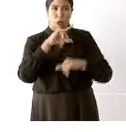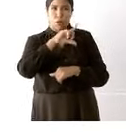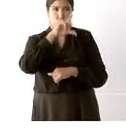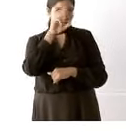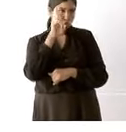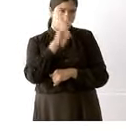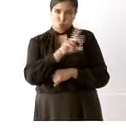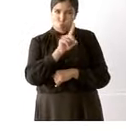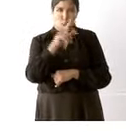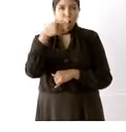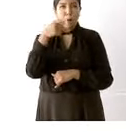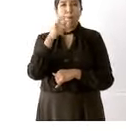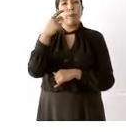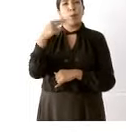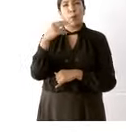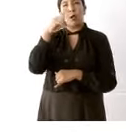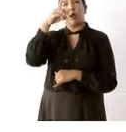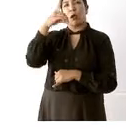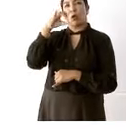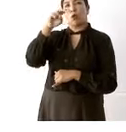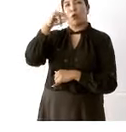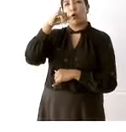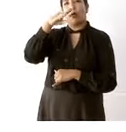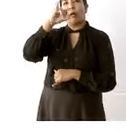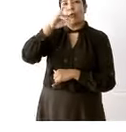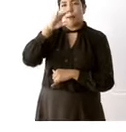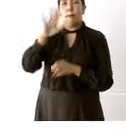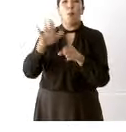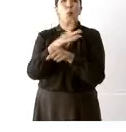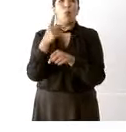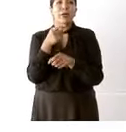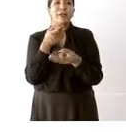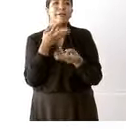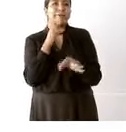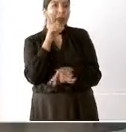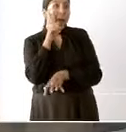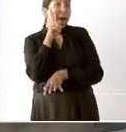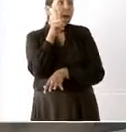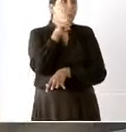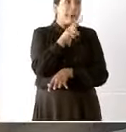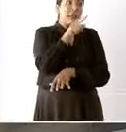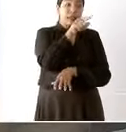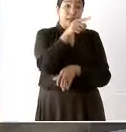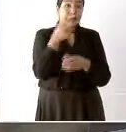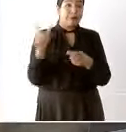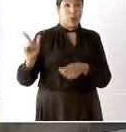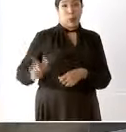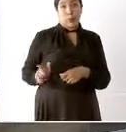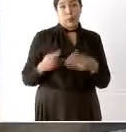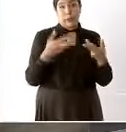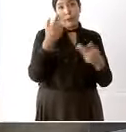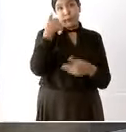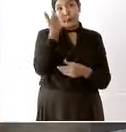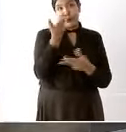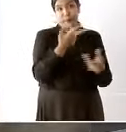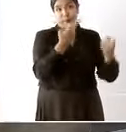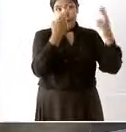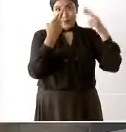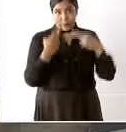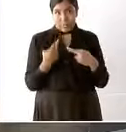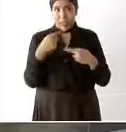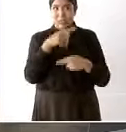con el gobierno federal, con la SADER, para que nos lo donen. Ahí tenemos el problema de unos